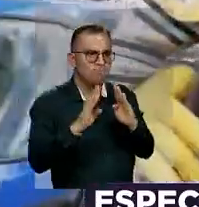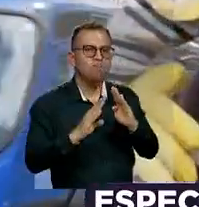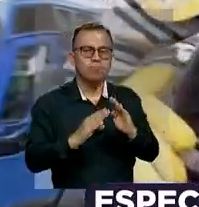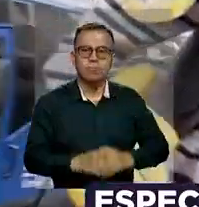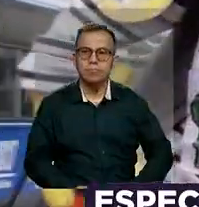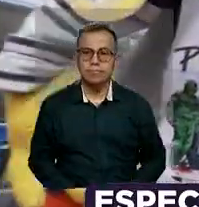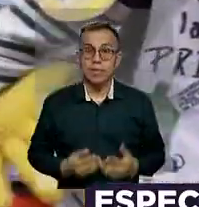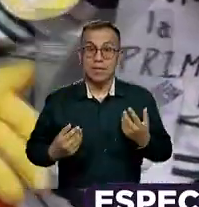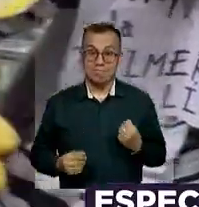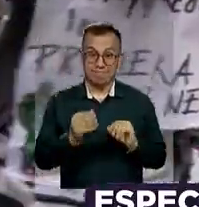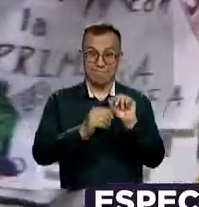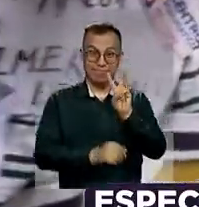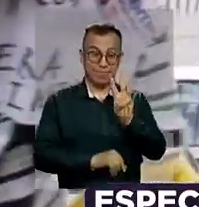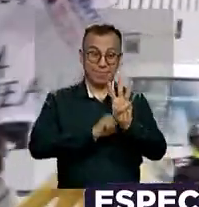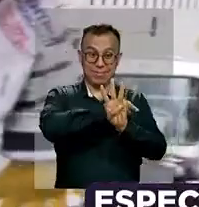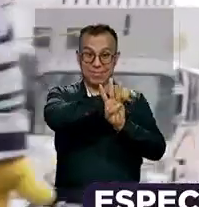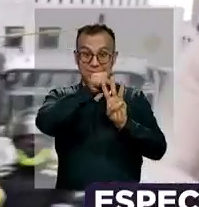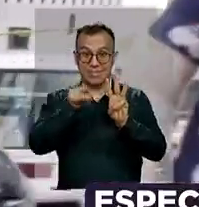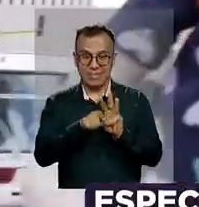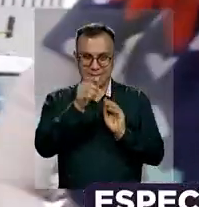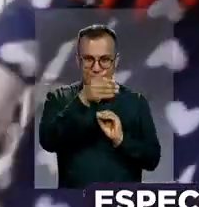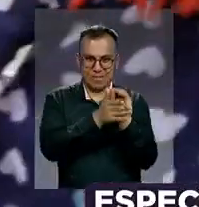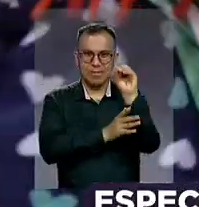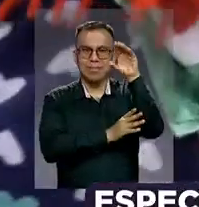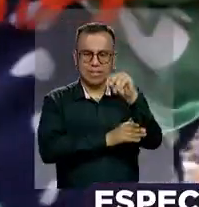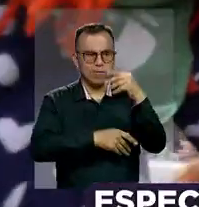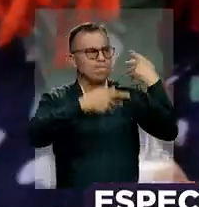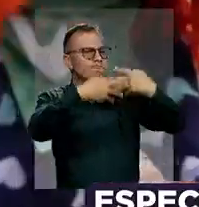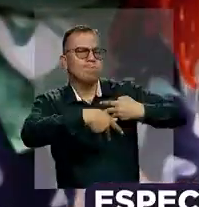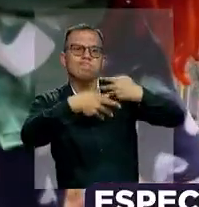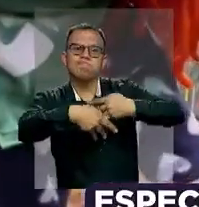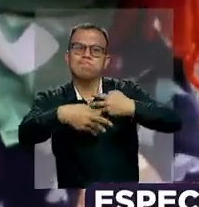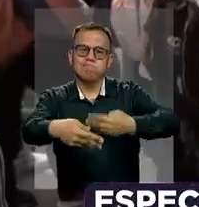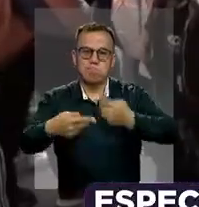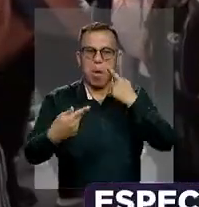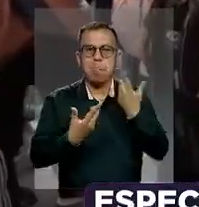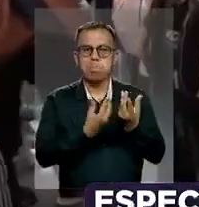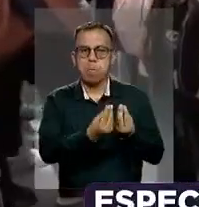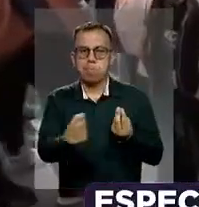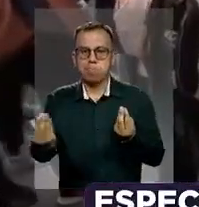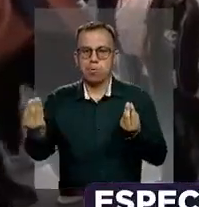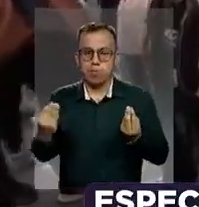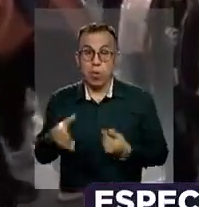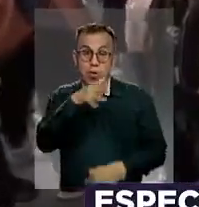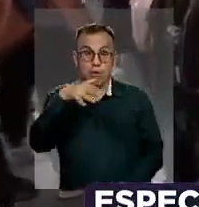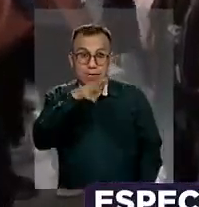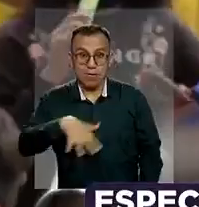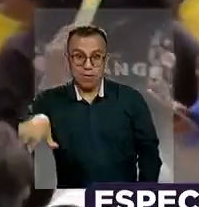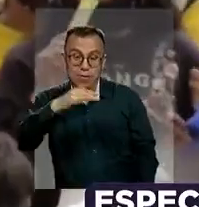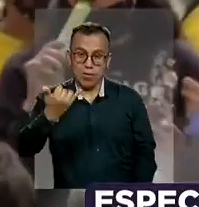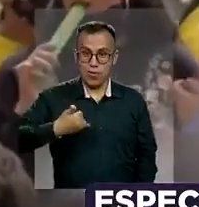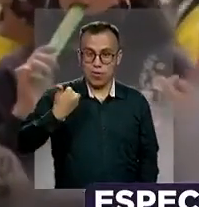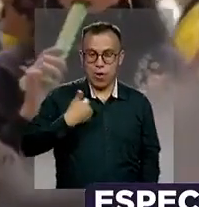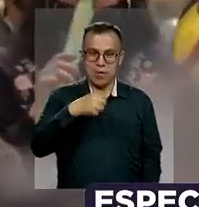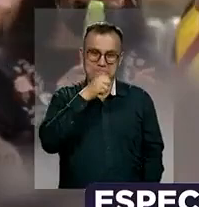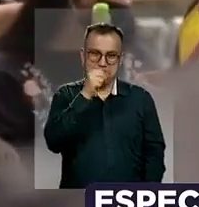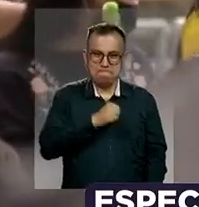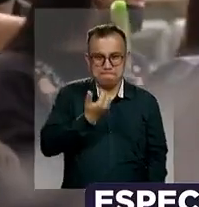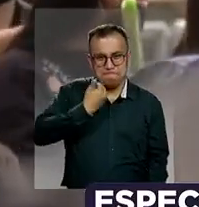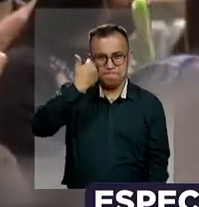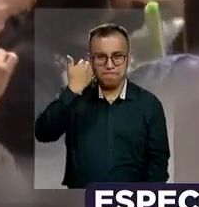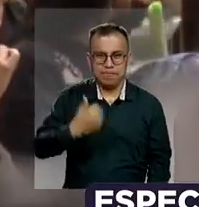Este grupo de títeres se ha sumado así a las marchas, representando sectores sociales como campesinos, jóvenes y ancianos.